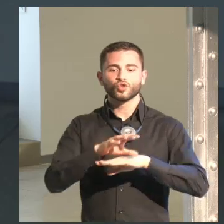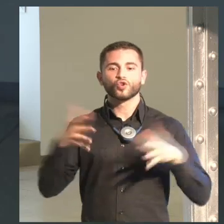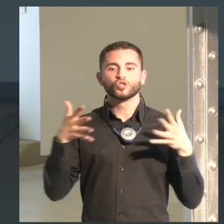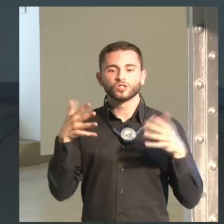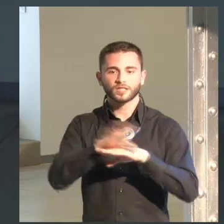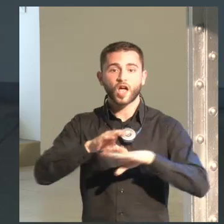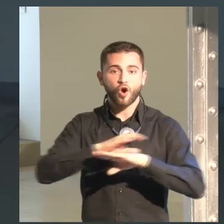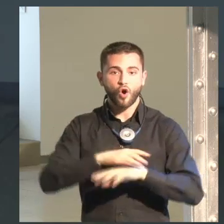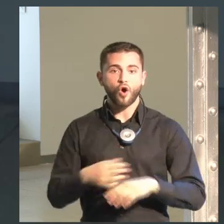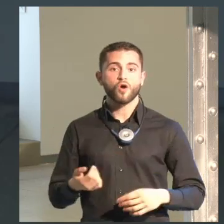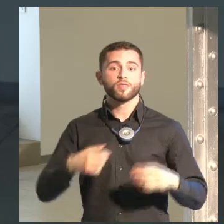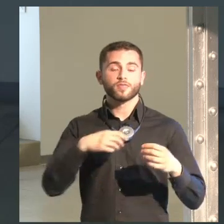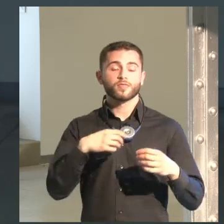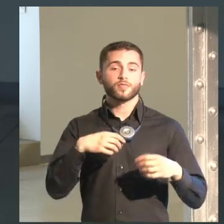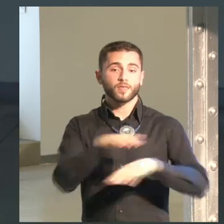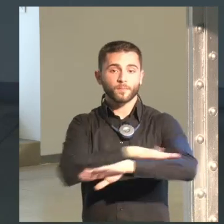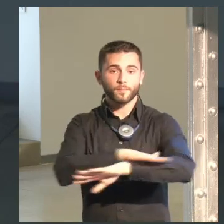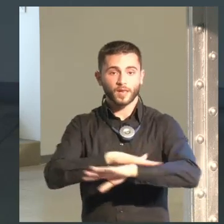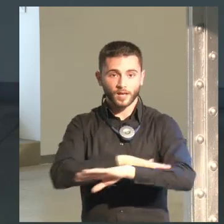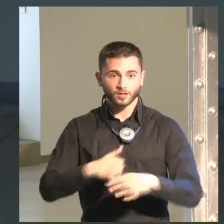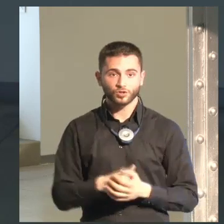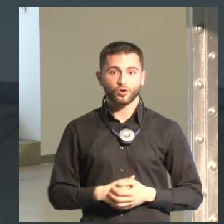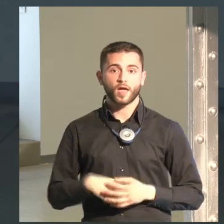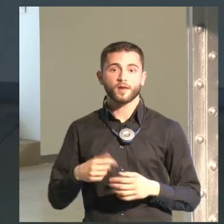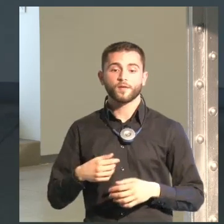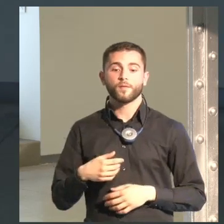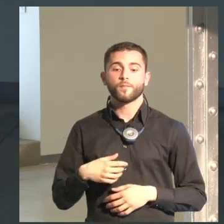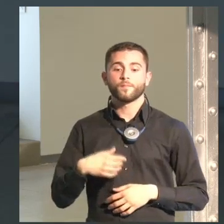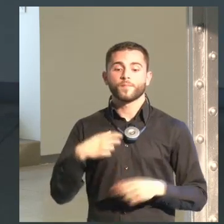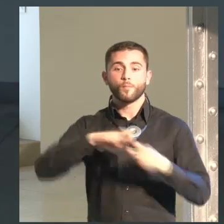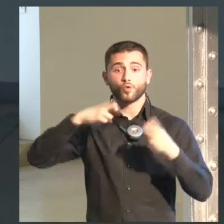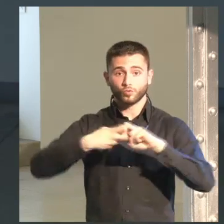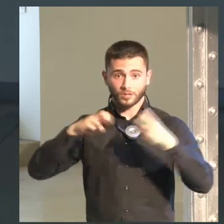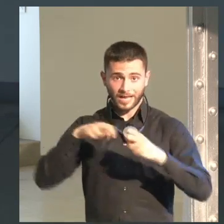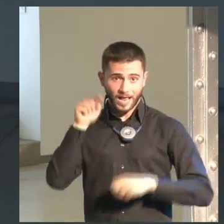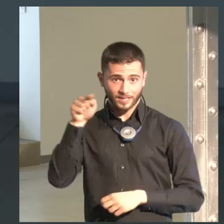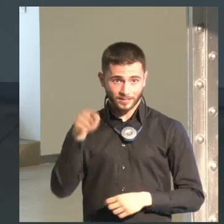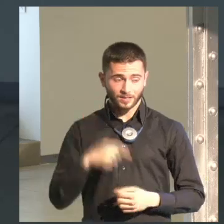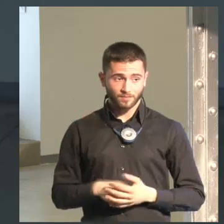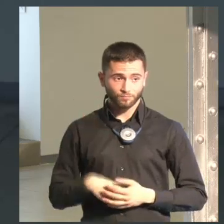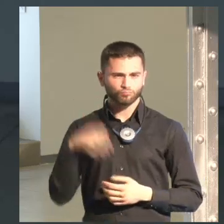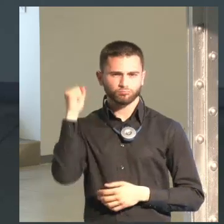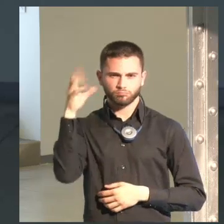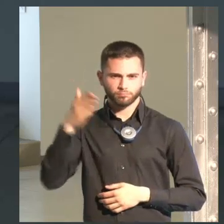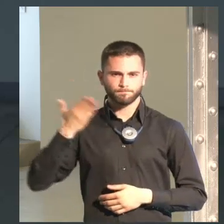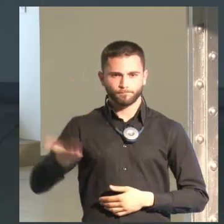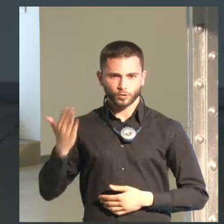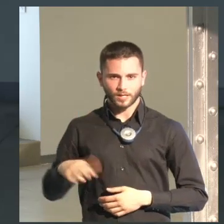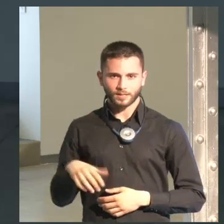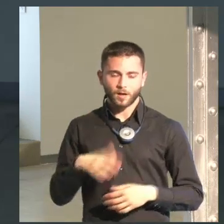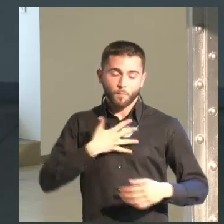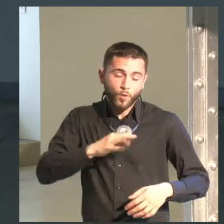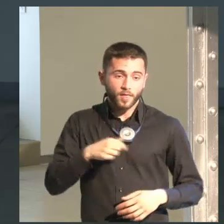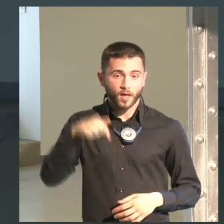en Bruselas y se debaten cuestiones importantes. Probablemente hablemos de muchas de las cosas que se han hablado hoy